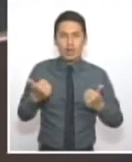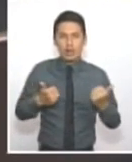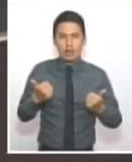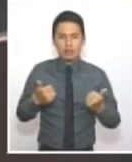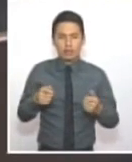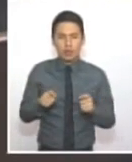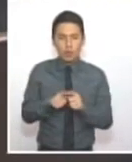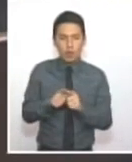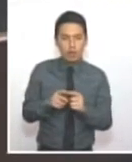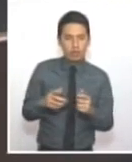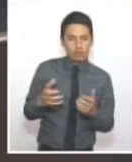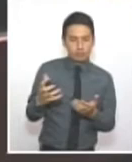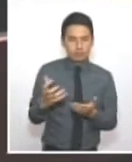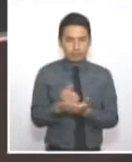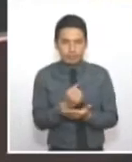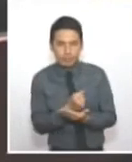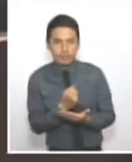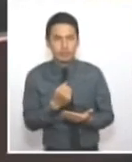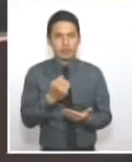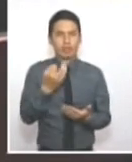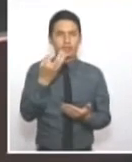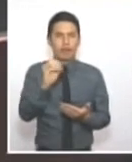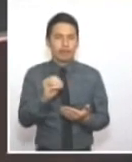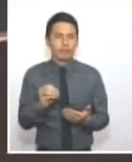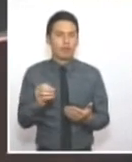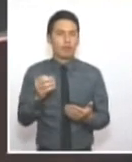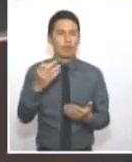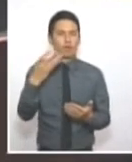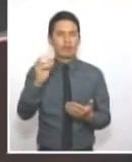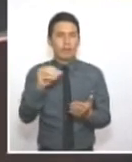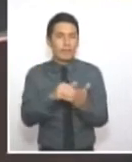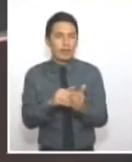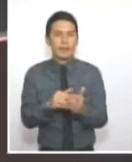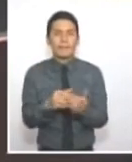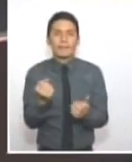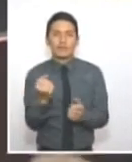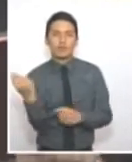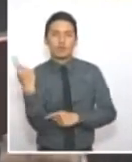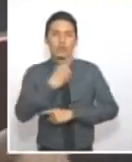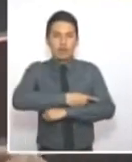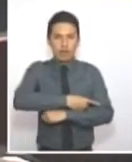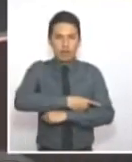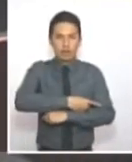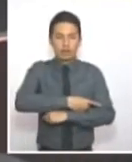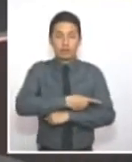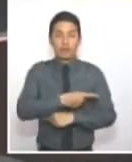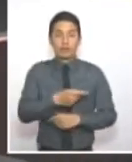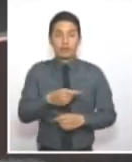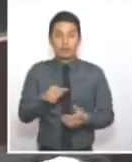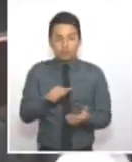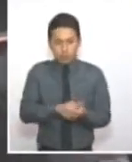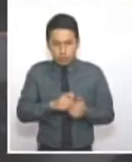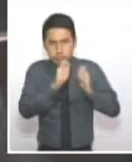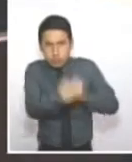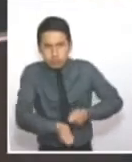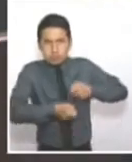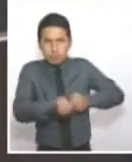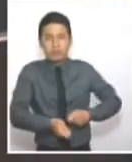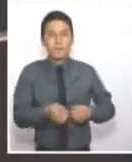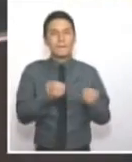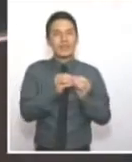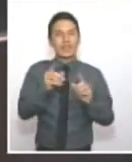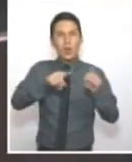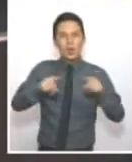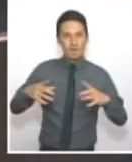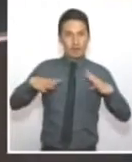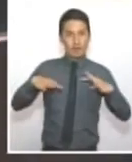de ganarse 30 y 40 mil pesos diarios, incluidos esos muchachos que salen